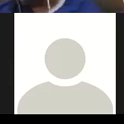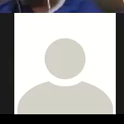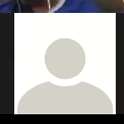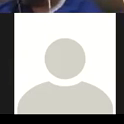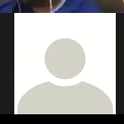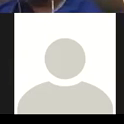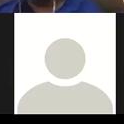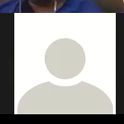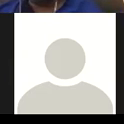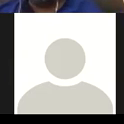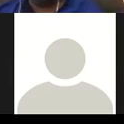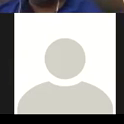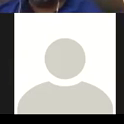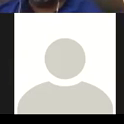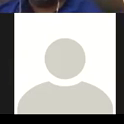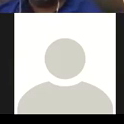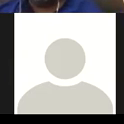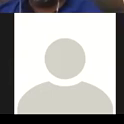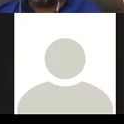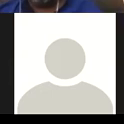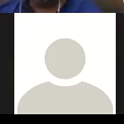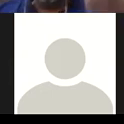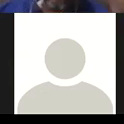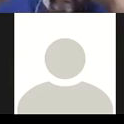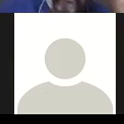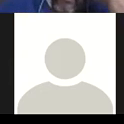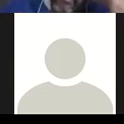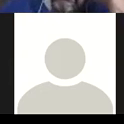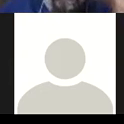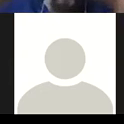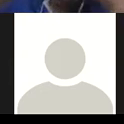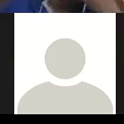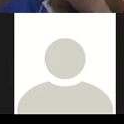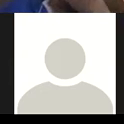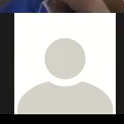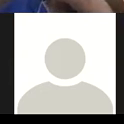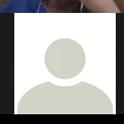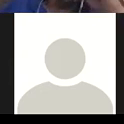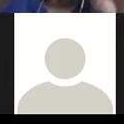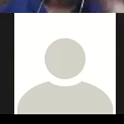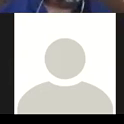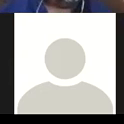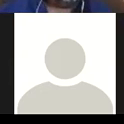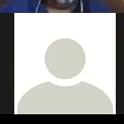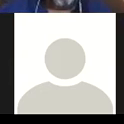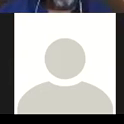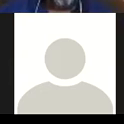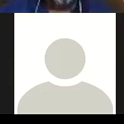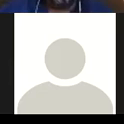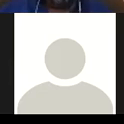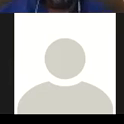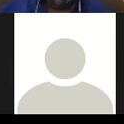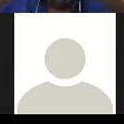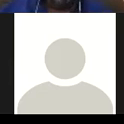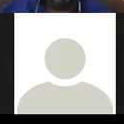color un poco más azulito, es simplemente diferenciar las dos, el diagnóstico y la propuesta. Pero al final de cuentas, dentro de